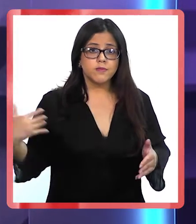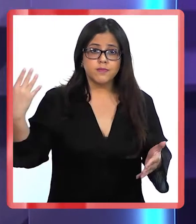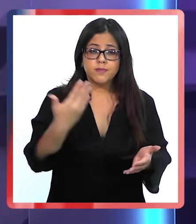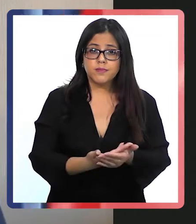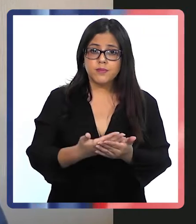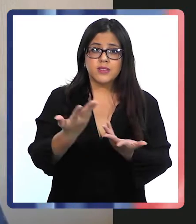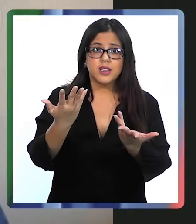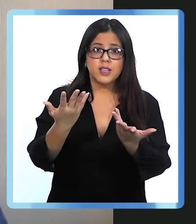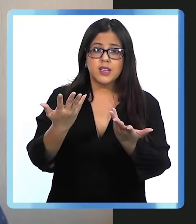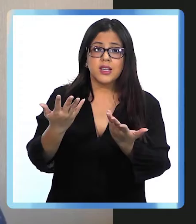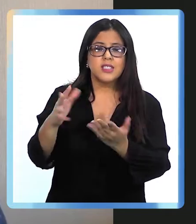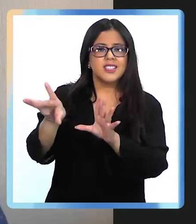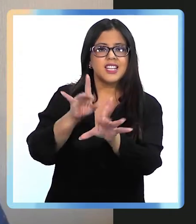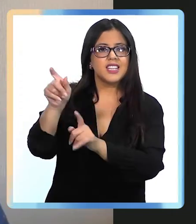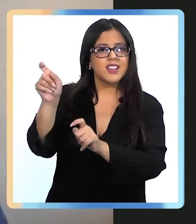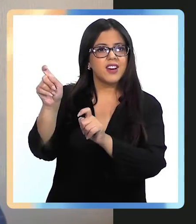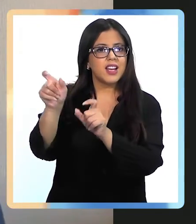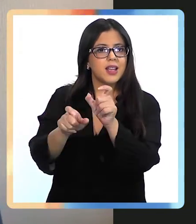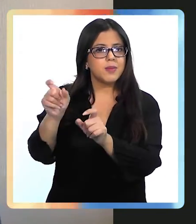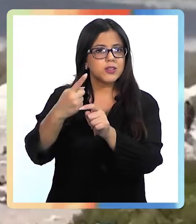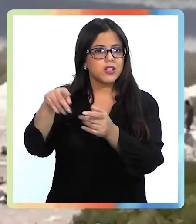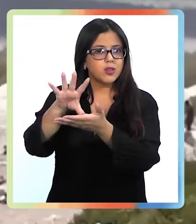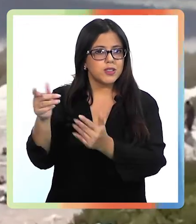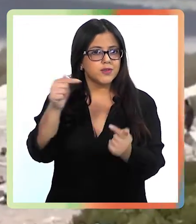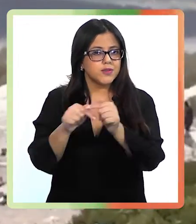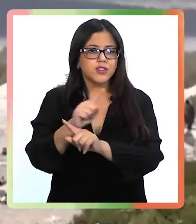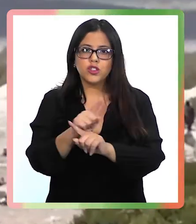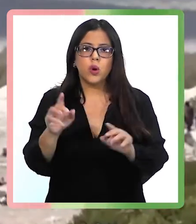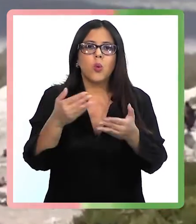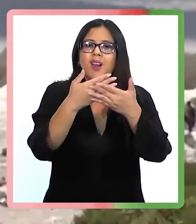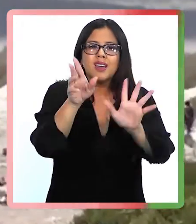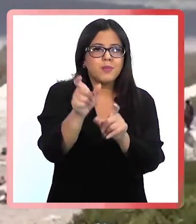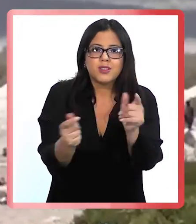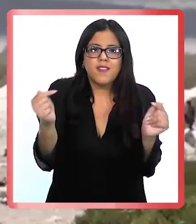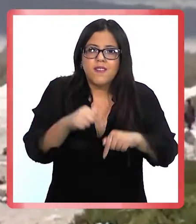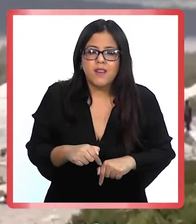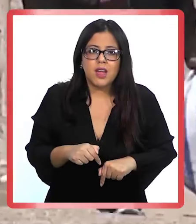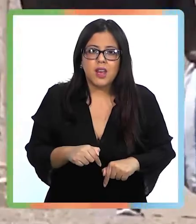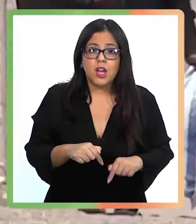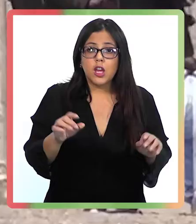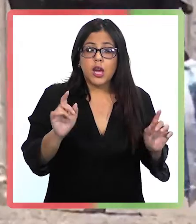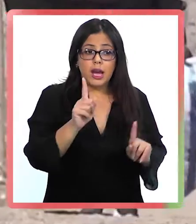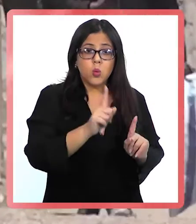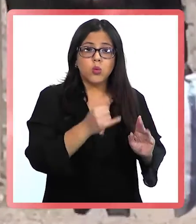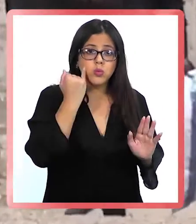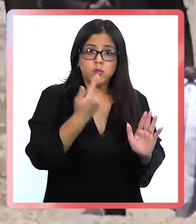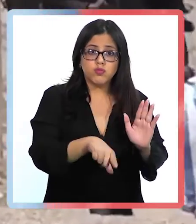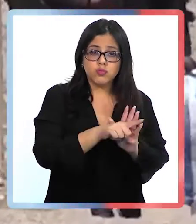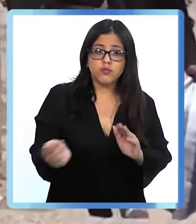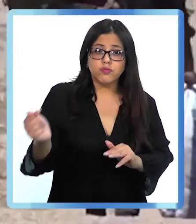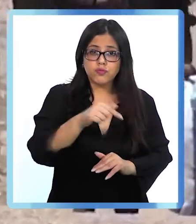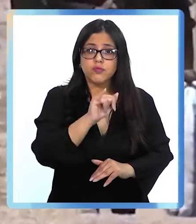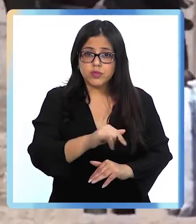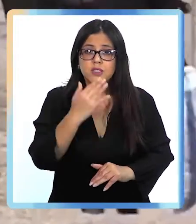migración ha dejado de ser selectiva, que cualquier persona ingresa al país. Y no solamente ingresan personas de manera irregular, sino que también